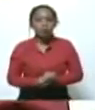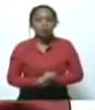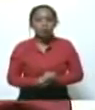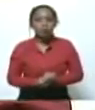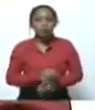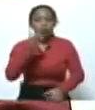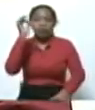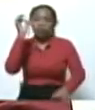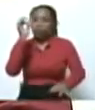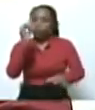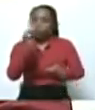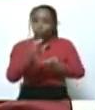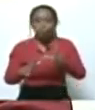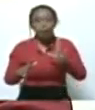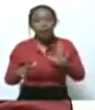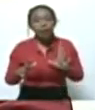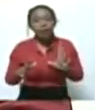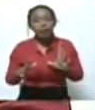Afortunadamente,